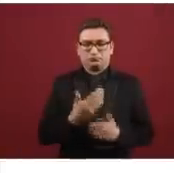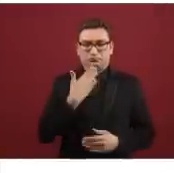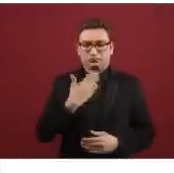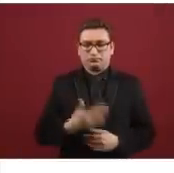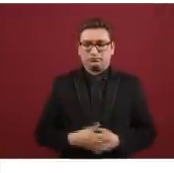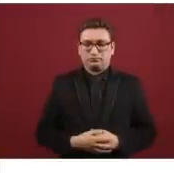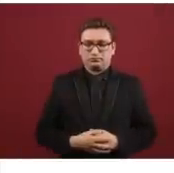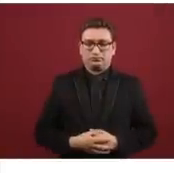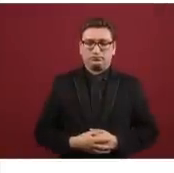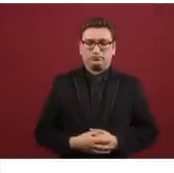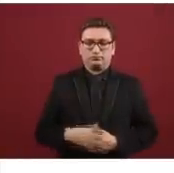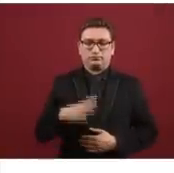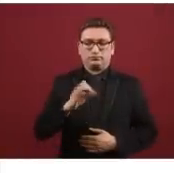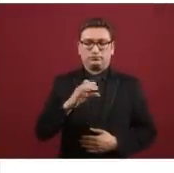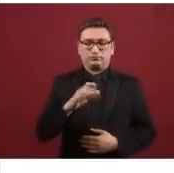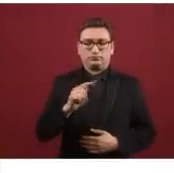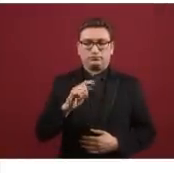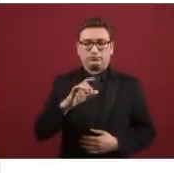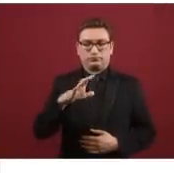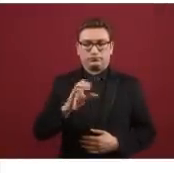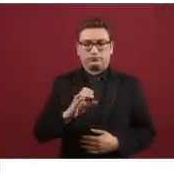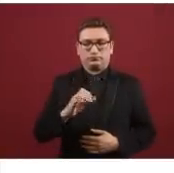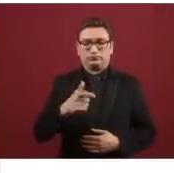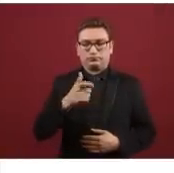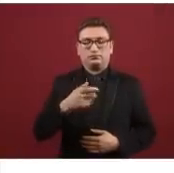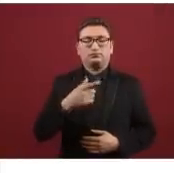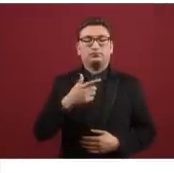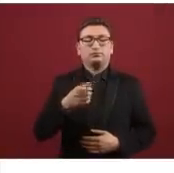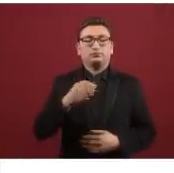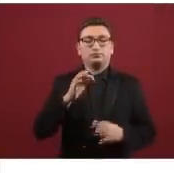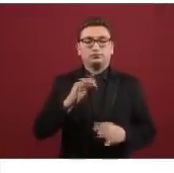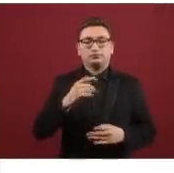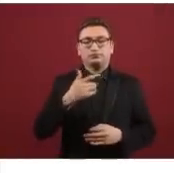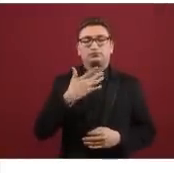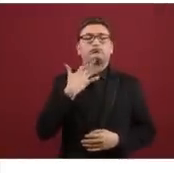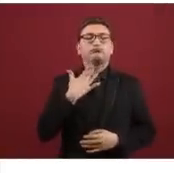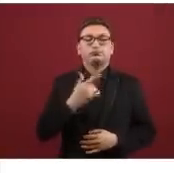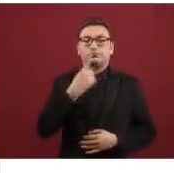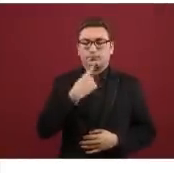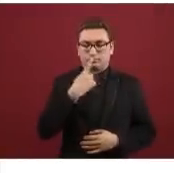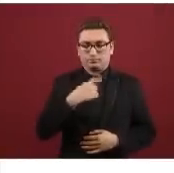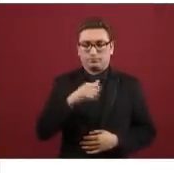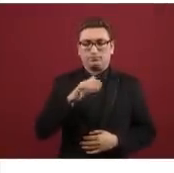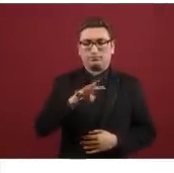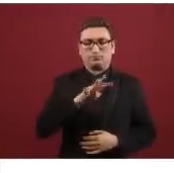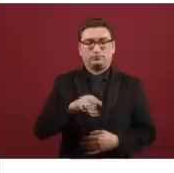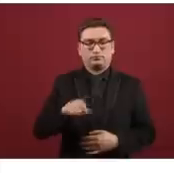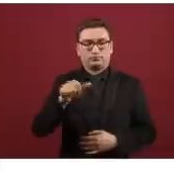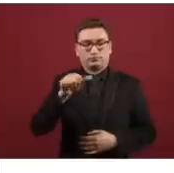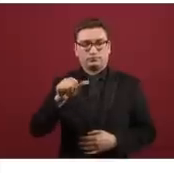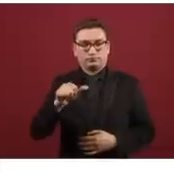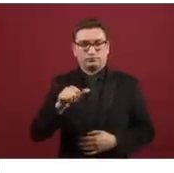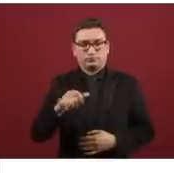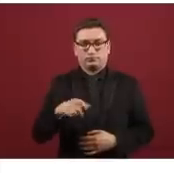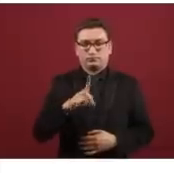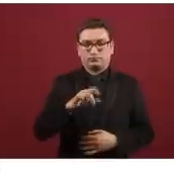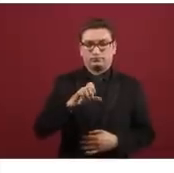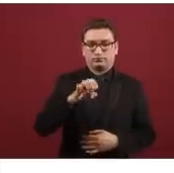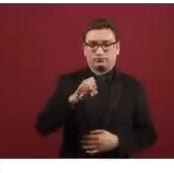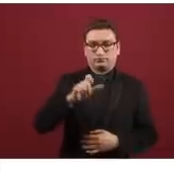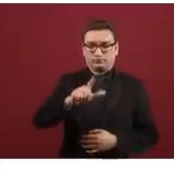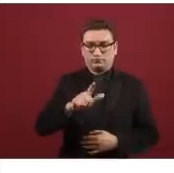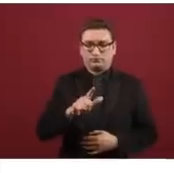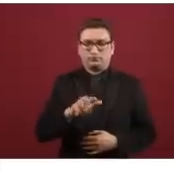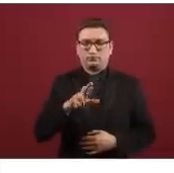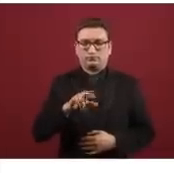en Premium 19 pesos con 16 centavos por litro. En la gasolina, en el diésel, perdón, Ralsi